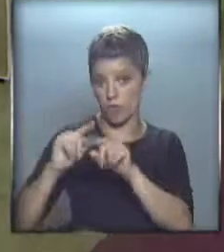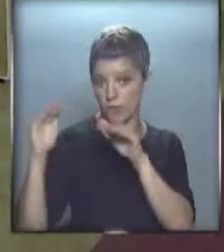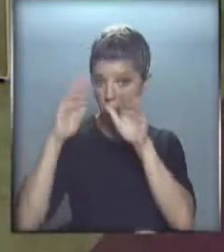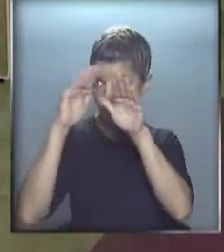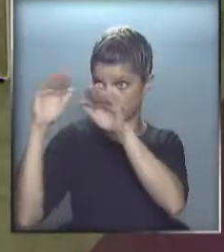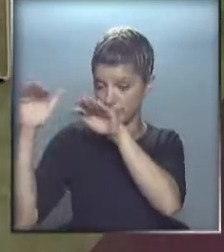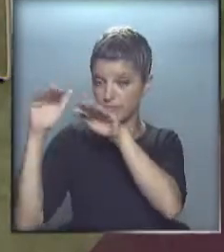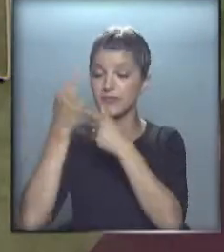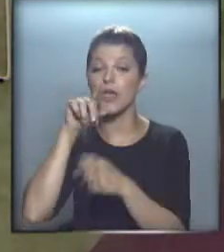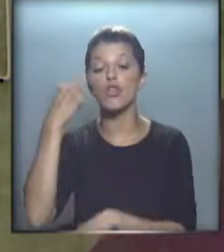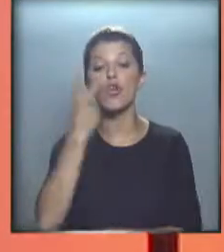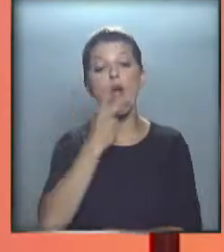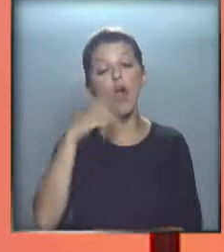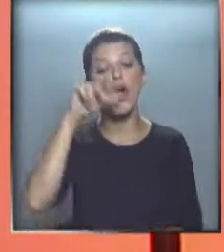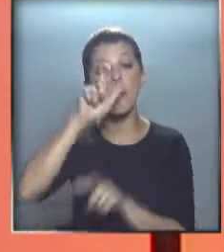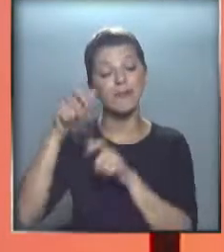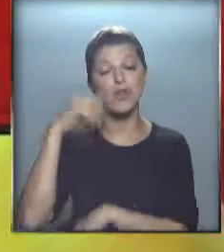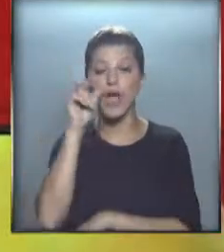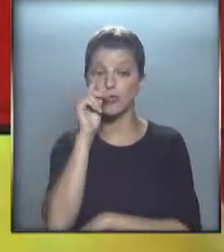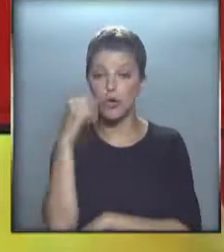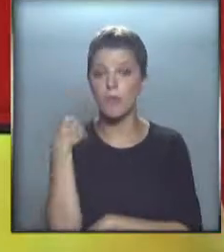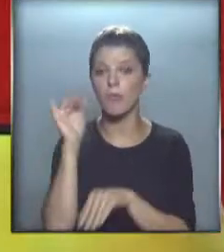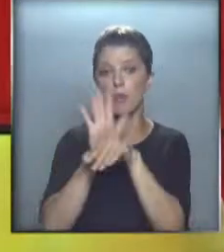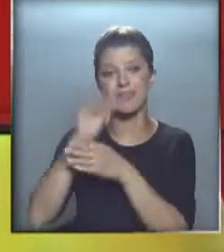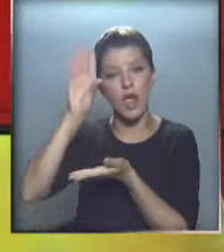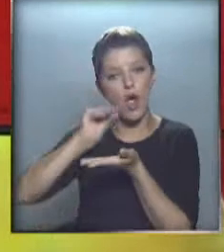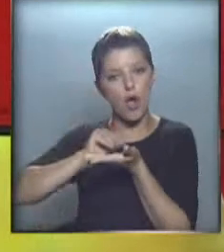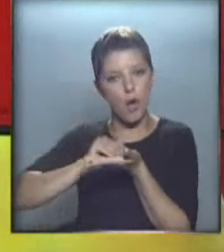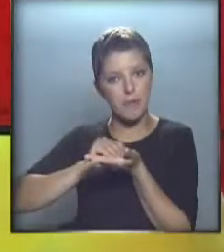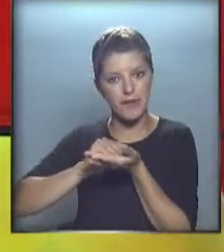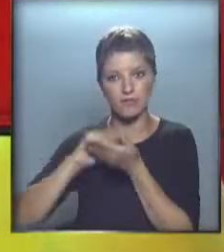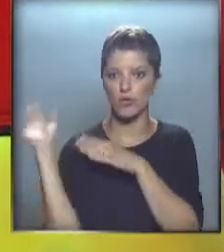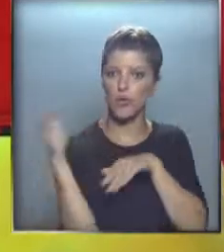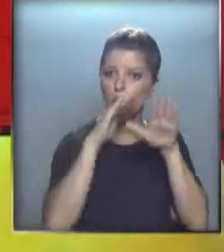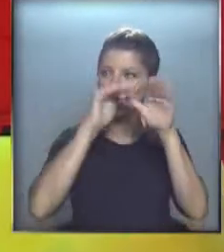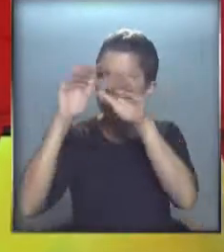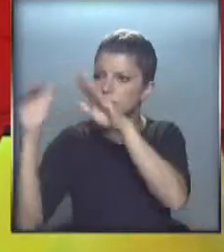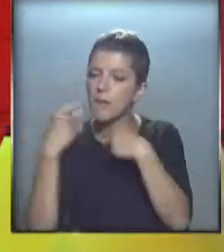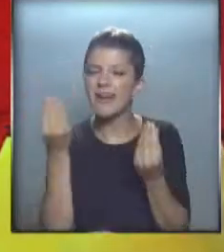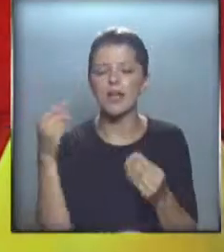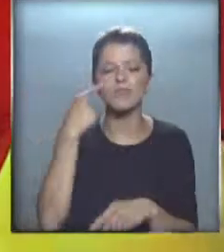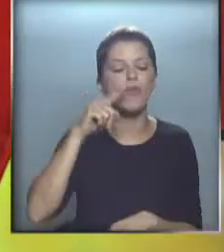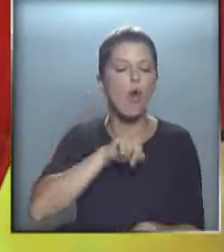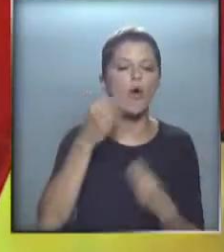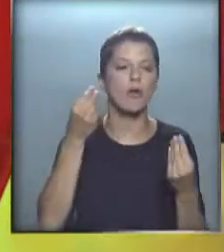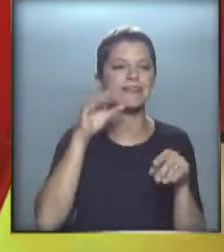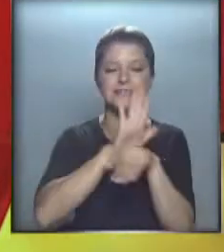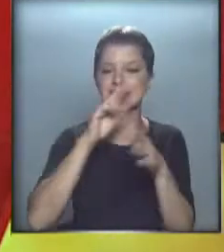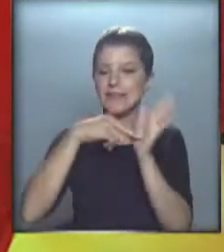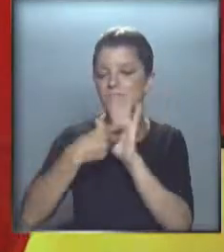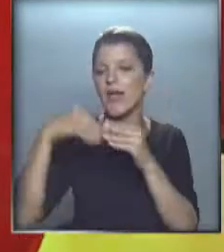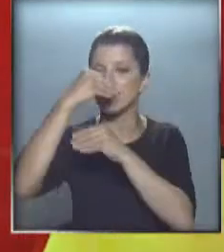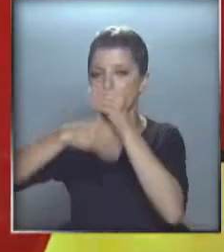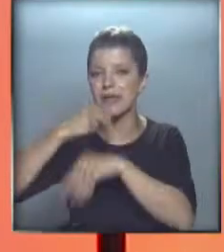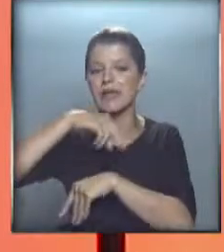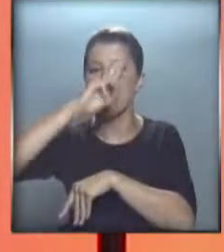chicos los clonan por camadas de años. Ajá. Y son todos iguales justamente para que no sepan lo que es una familia, no tienen afectos, no saben lo que es el arte, no saben nada. No